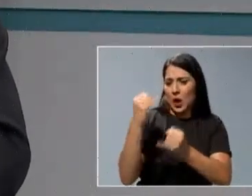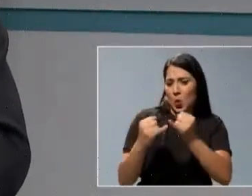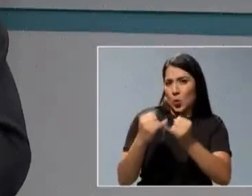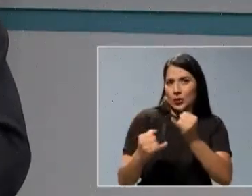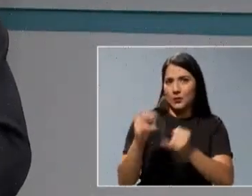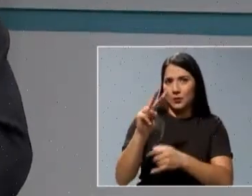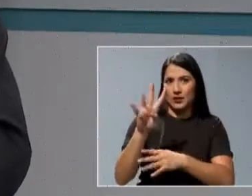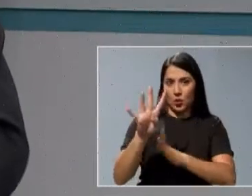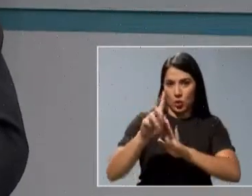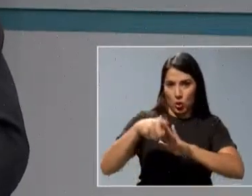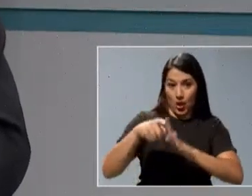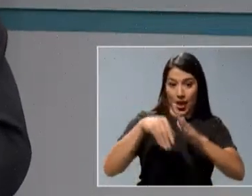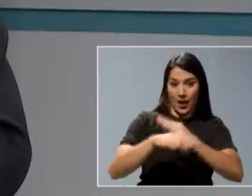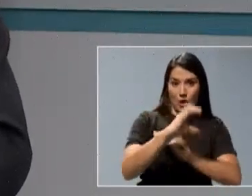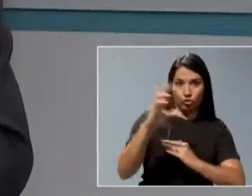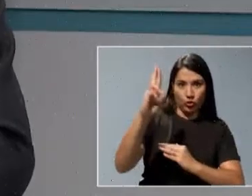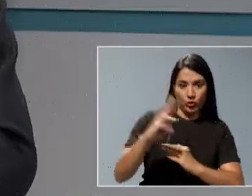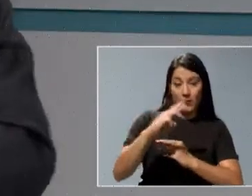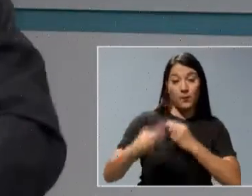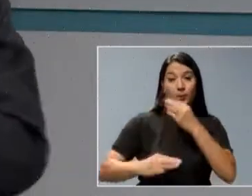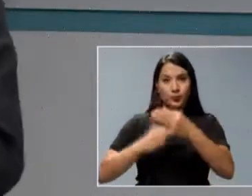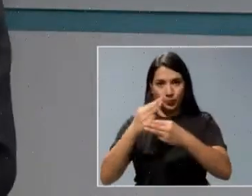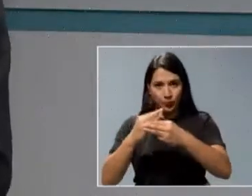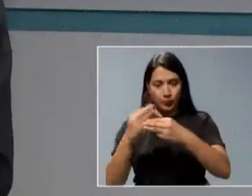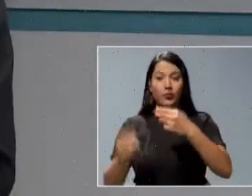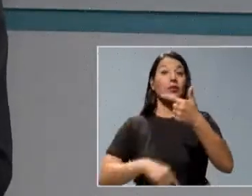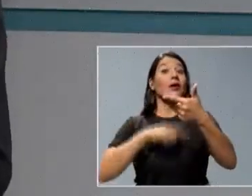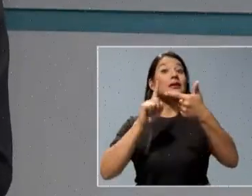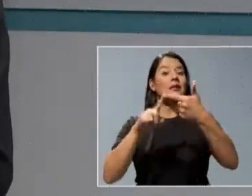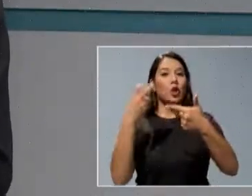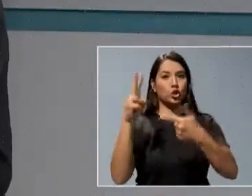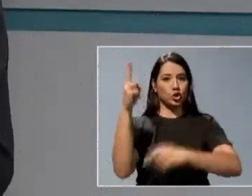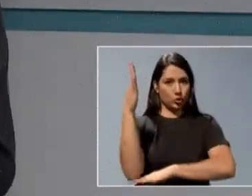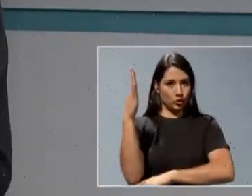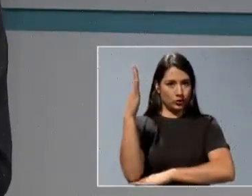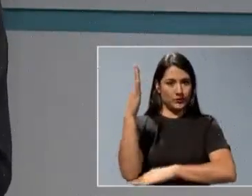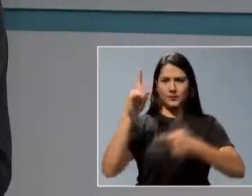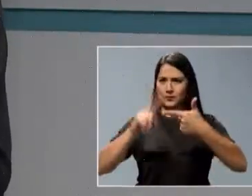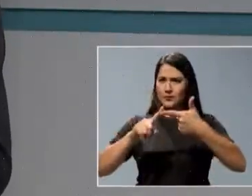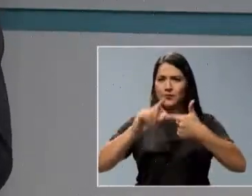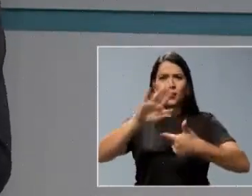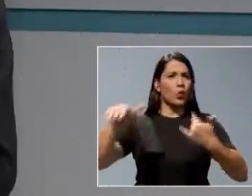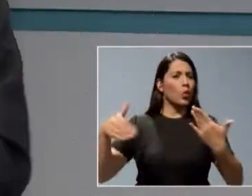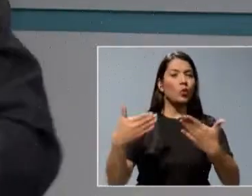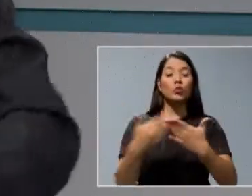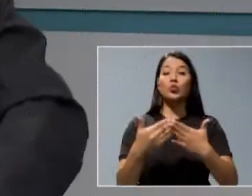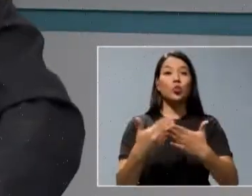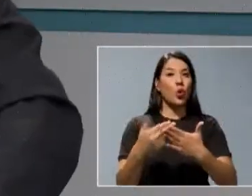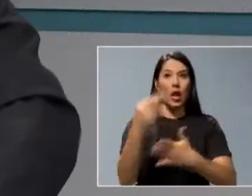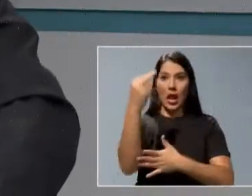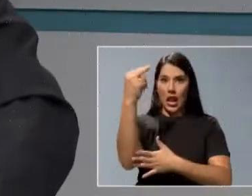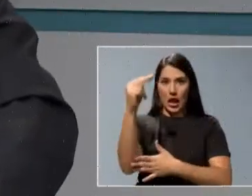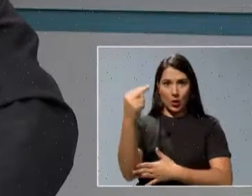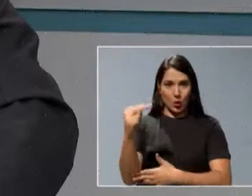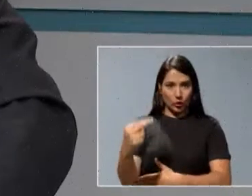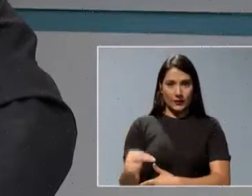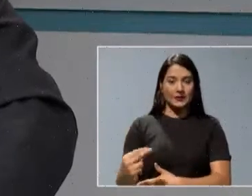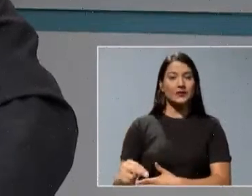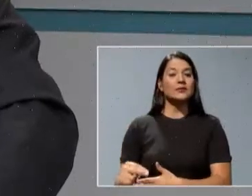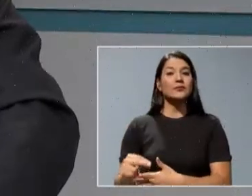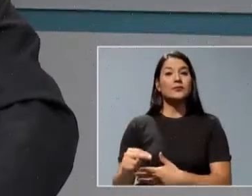mundo. Luego, una edición al mediodía, con todos los actores que sean protagonistas en el inicio de la